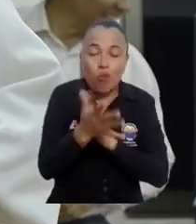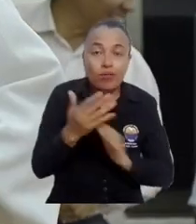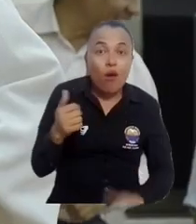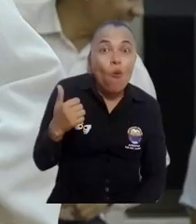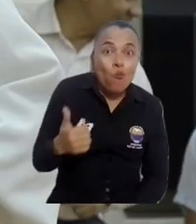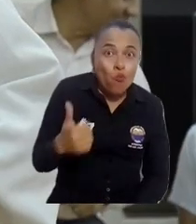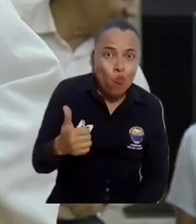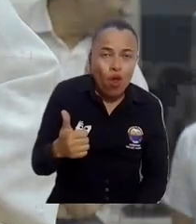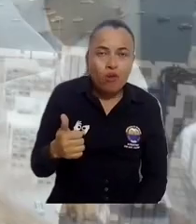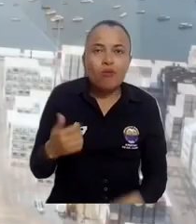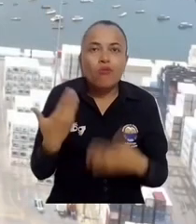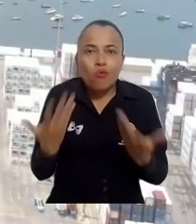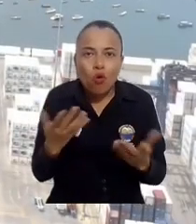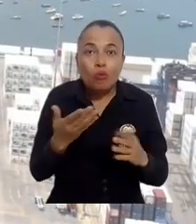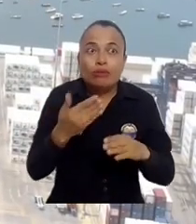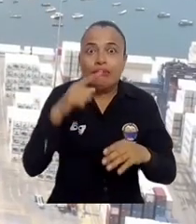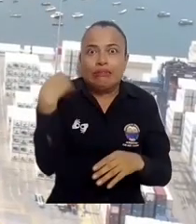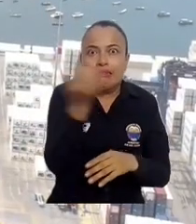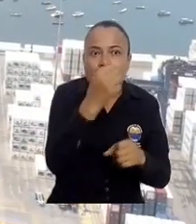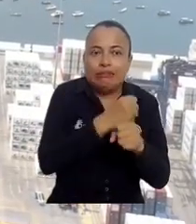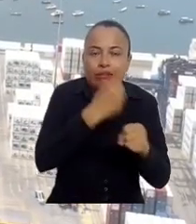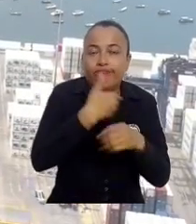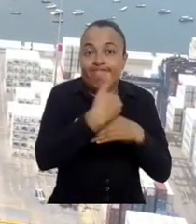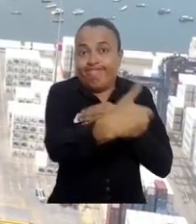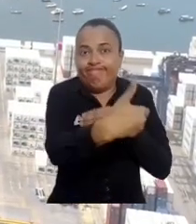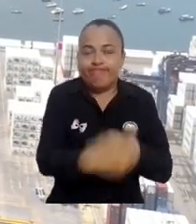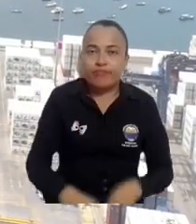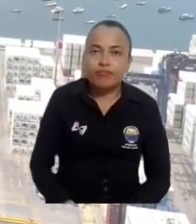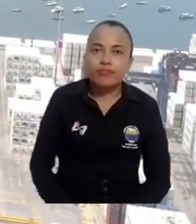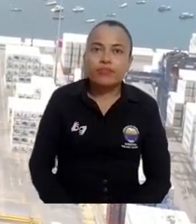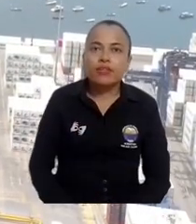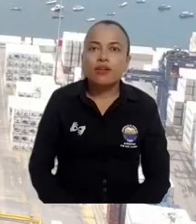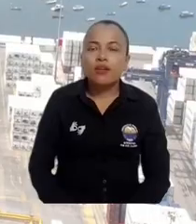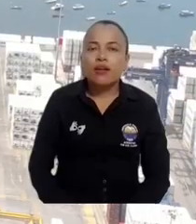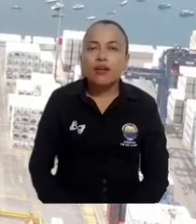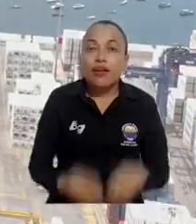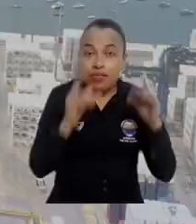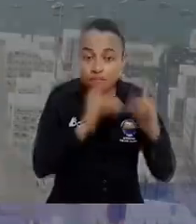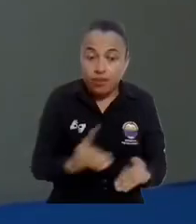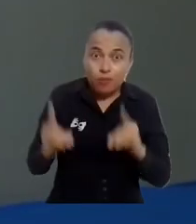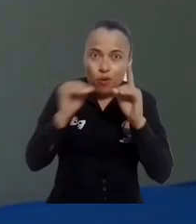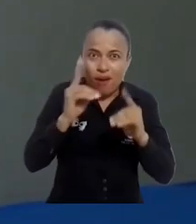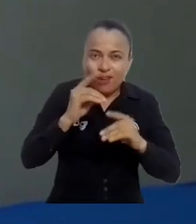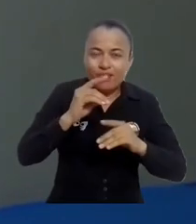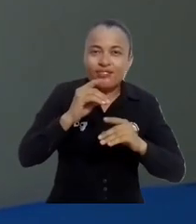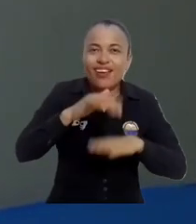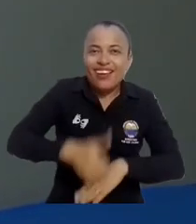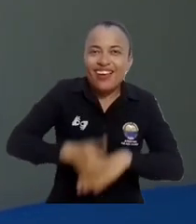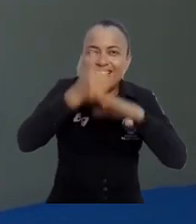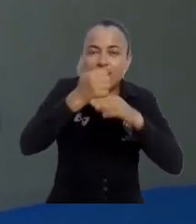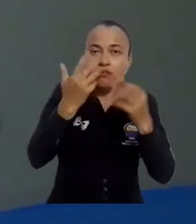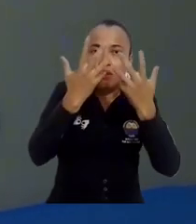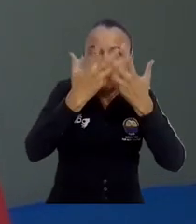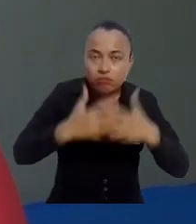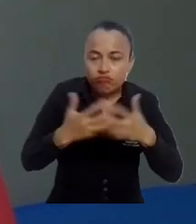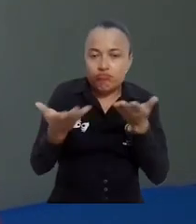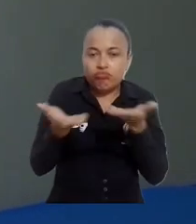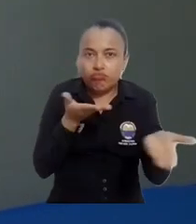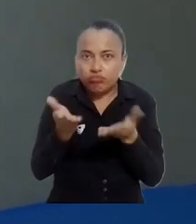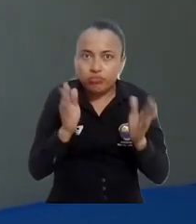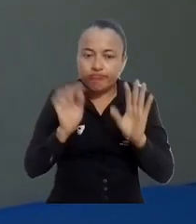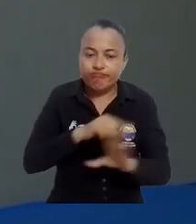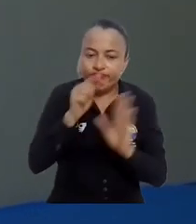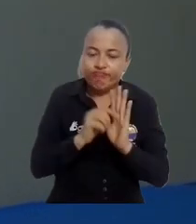dan testimonio de sus ventajas teniendo en cuenta las exigencias actuales del mercado laboral. Bueno, el diplomado de gerencia en servicio integral en mi